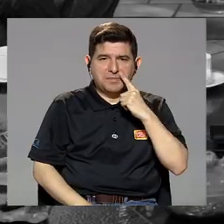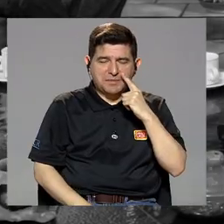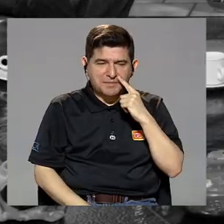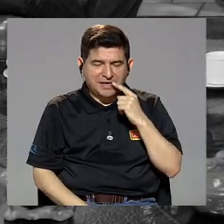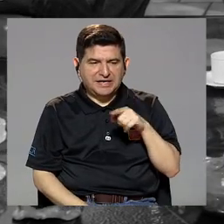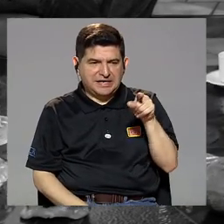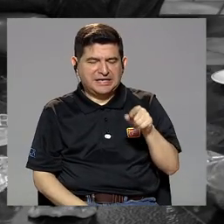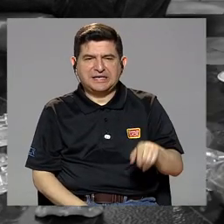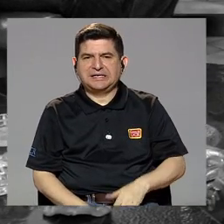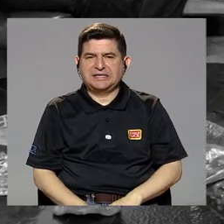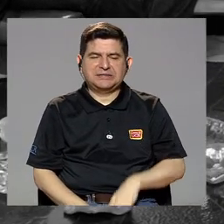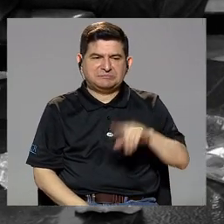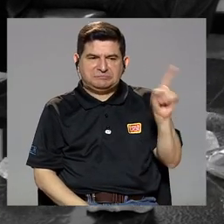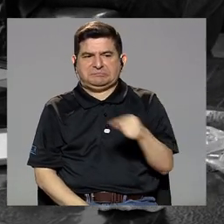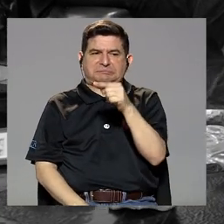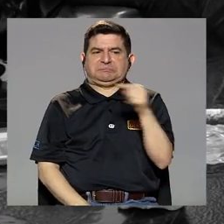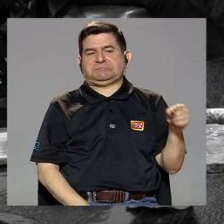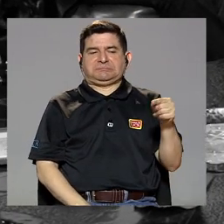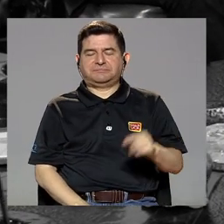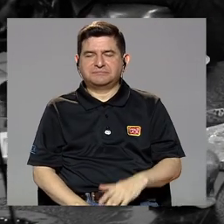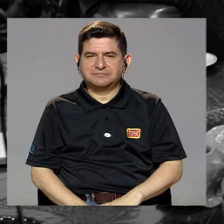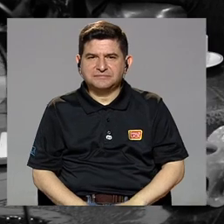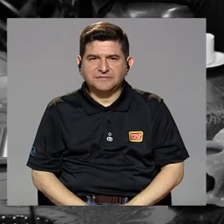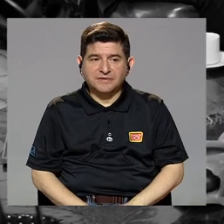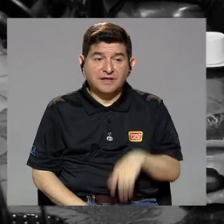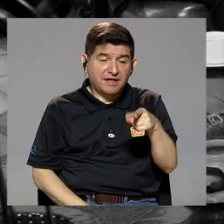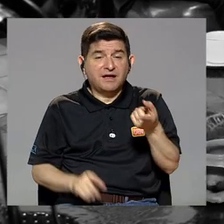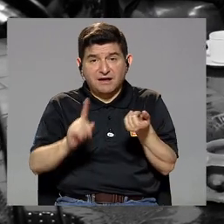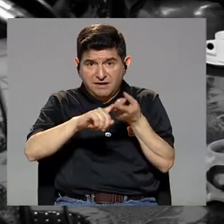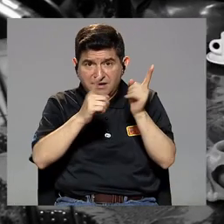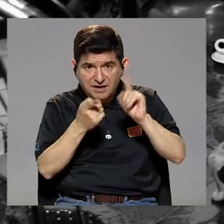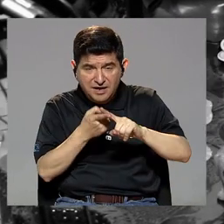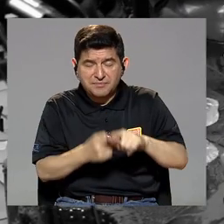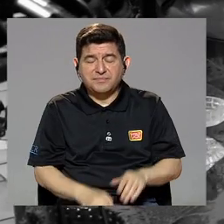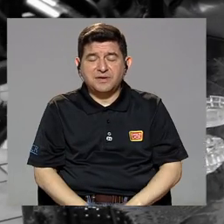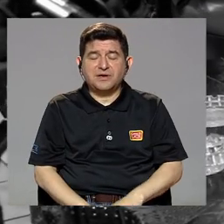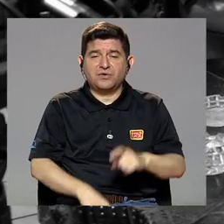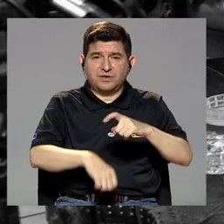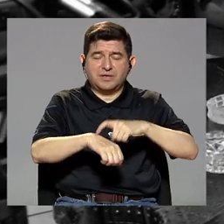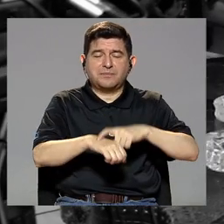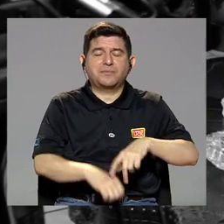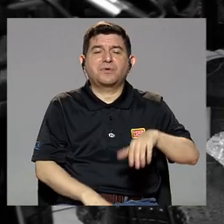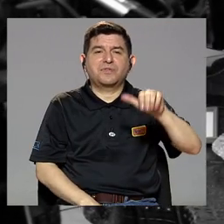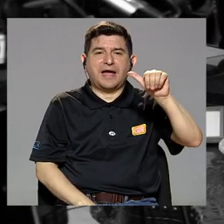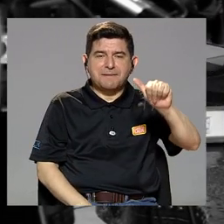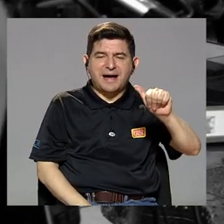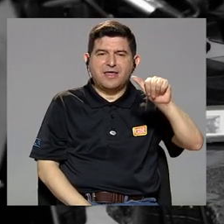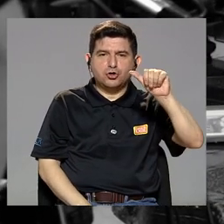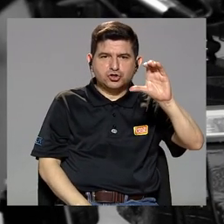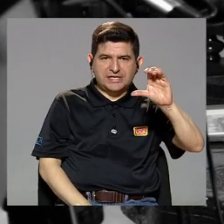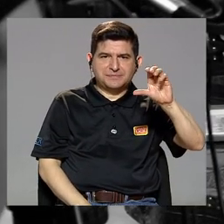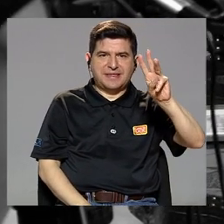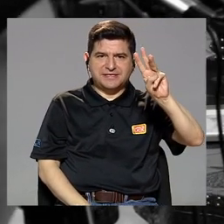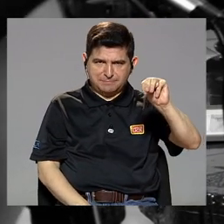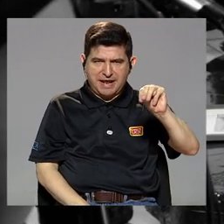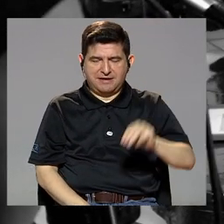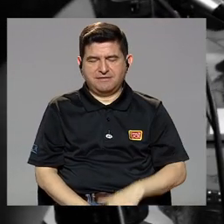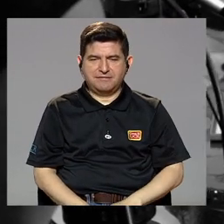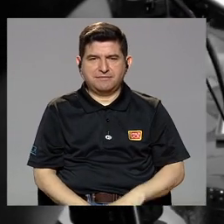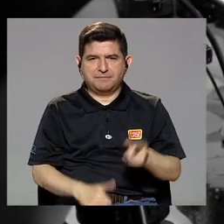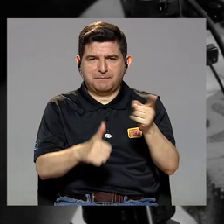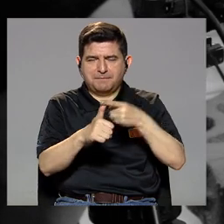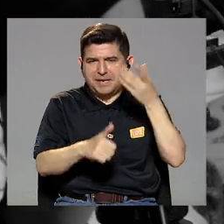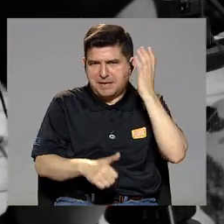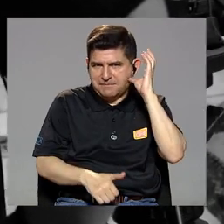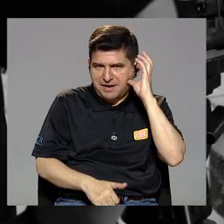y él era muy amigo del tiempo de una mando céspedes marín que había estado con la primera